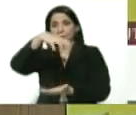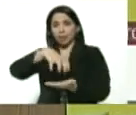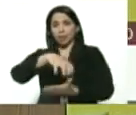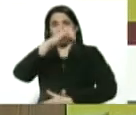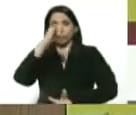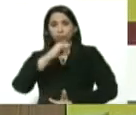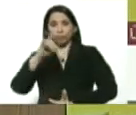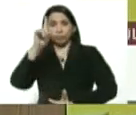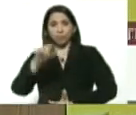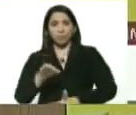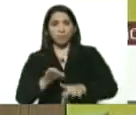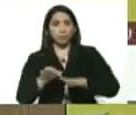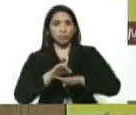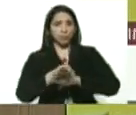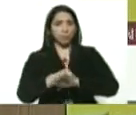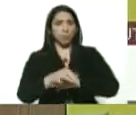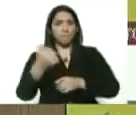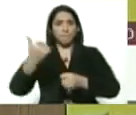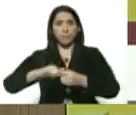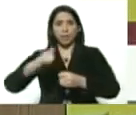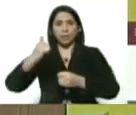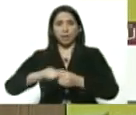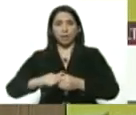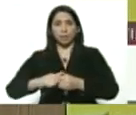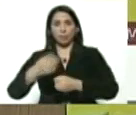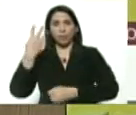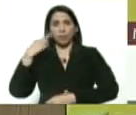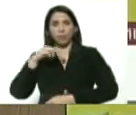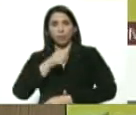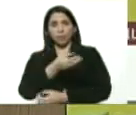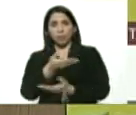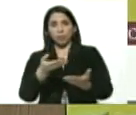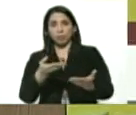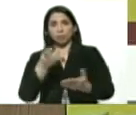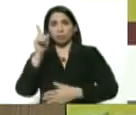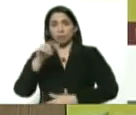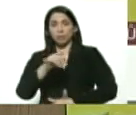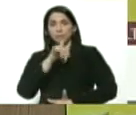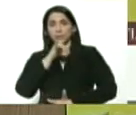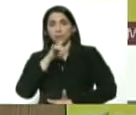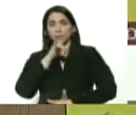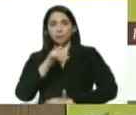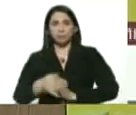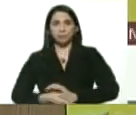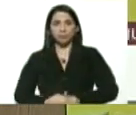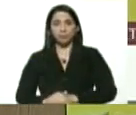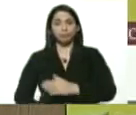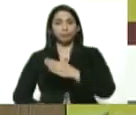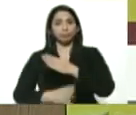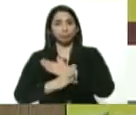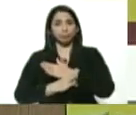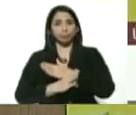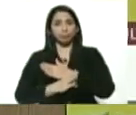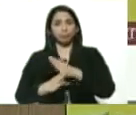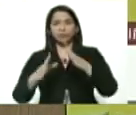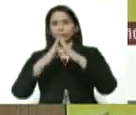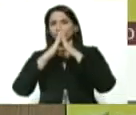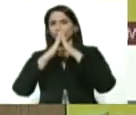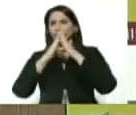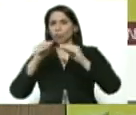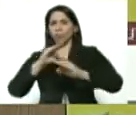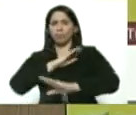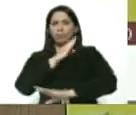y el municipio maracaibo por esta pérdida y señalar que vamos con todo el rigor